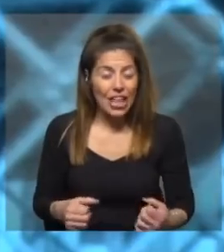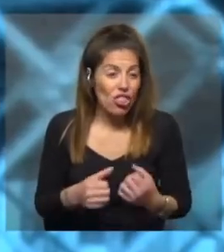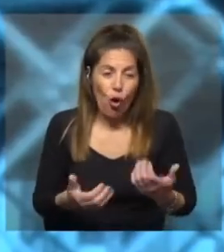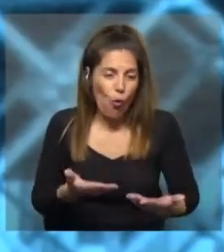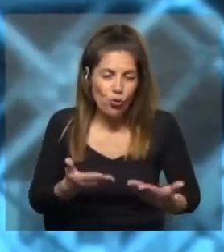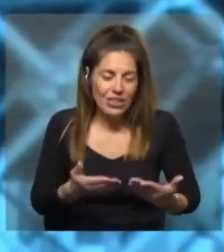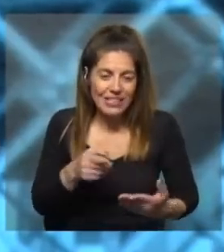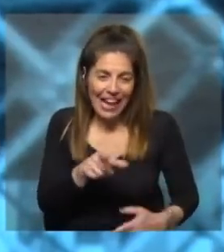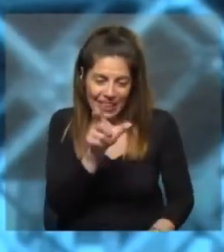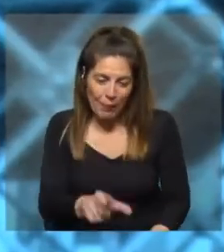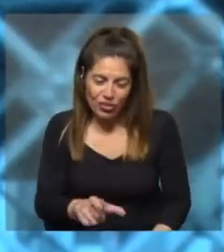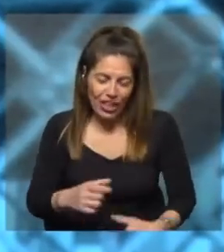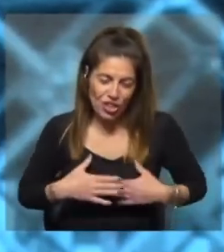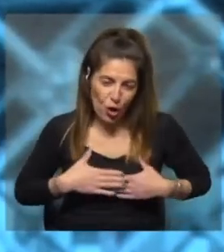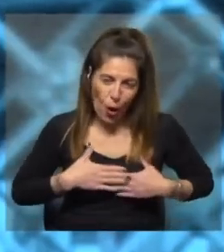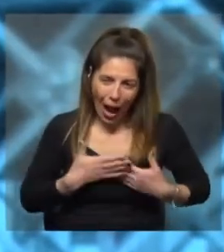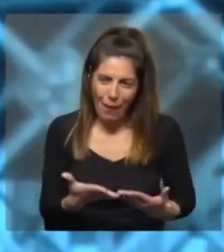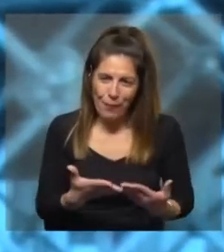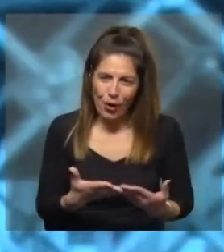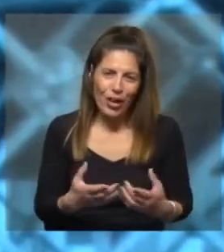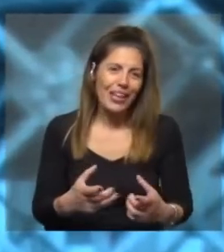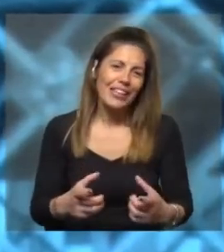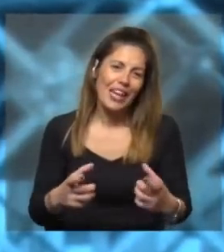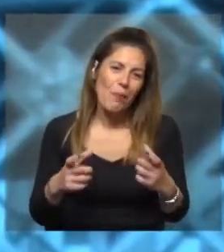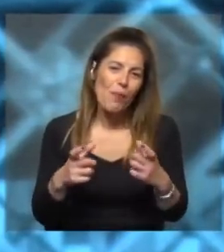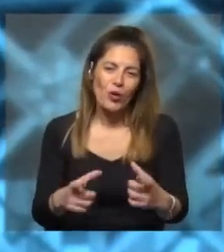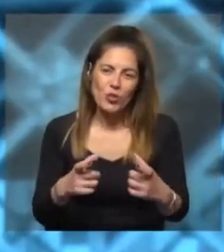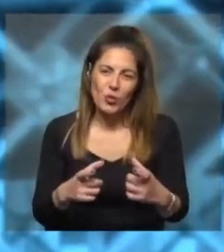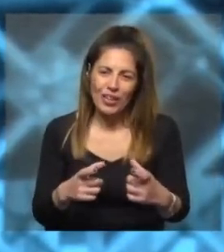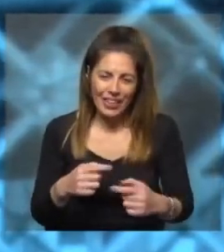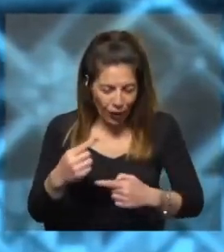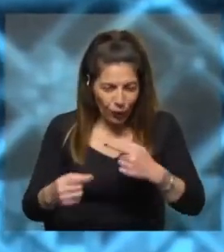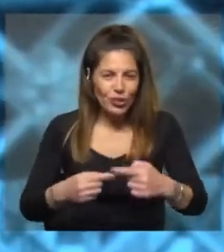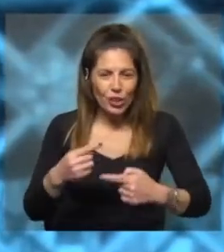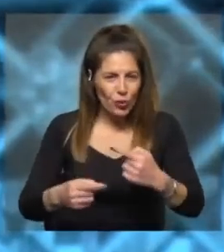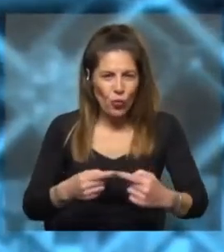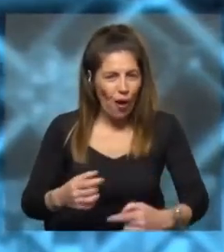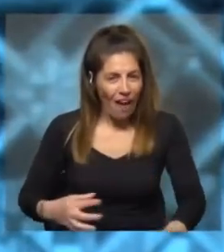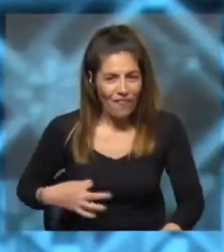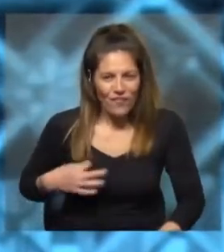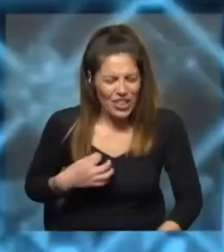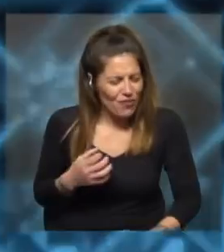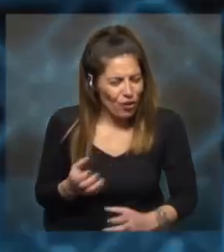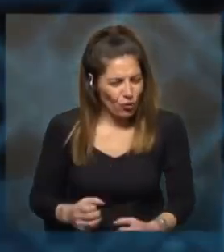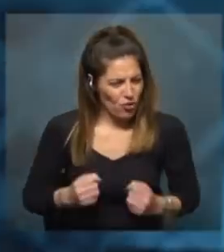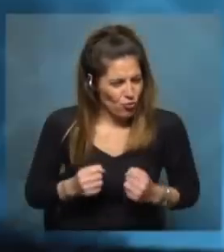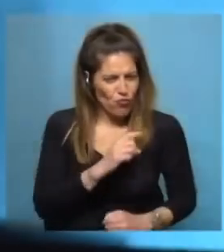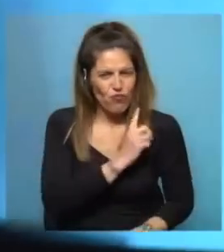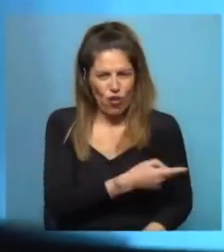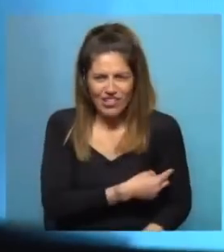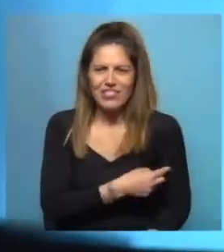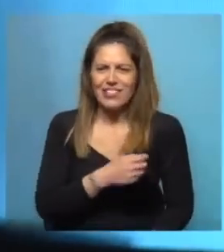adoro con todo mi corazón y que por suerte aún usted Sigue con toda su vitalidad y sus ideas y sus proyectos